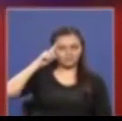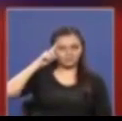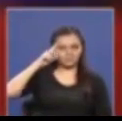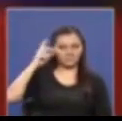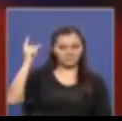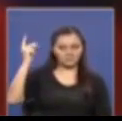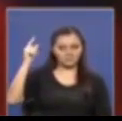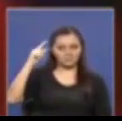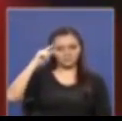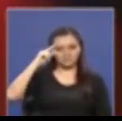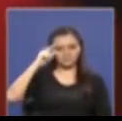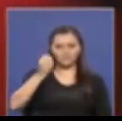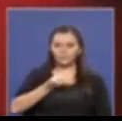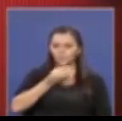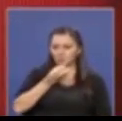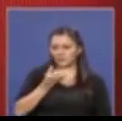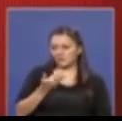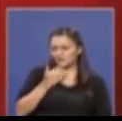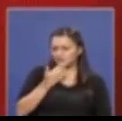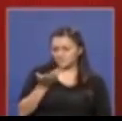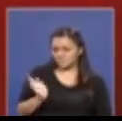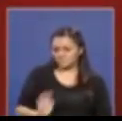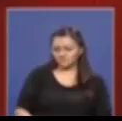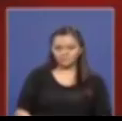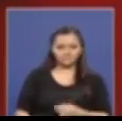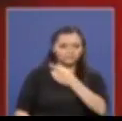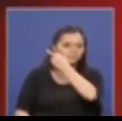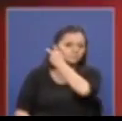y muchas otras cosas. ¿Algún comentario al respecto, René?